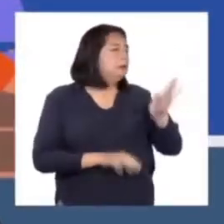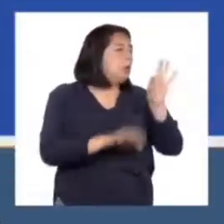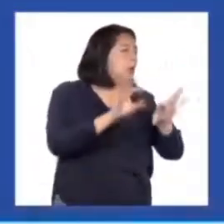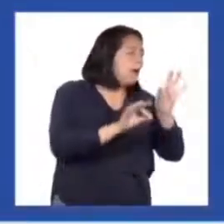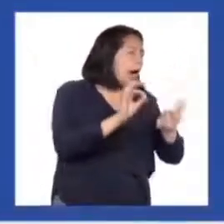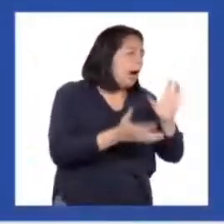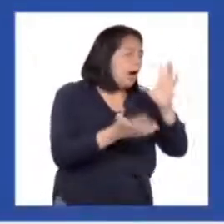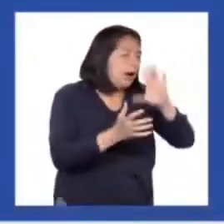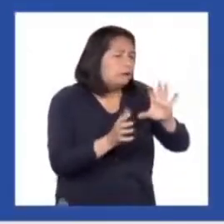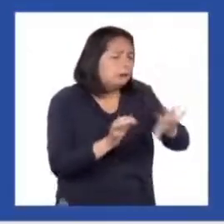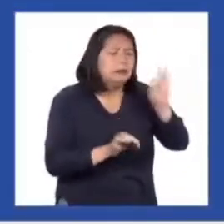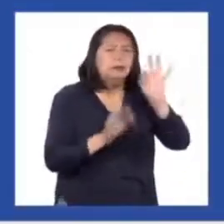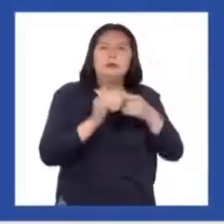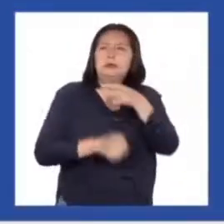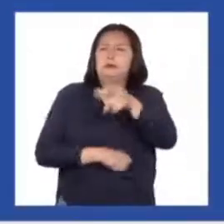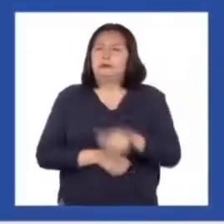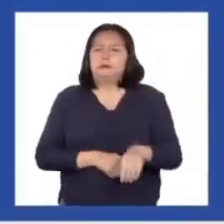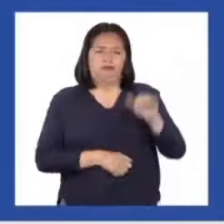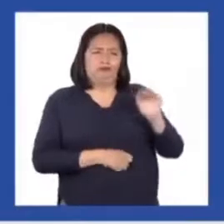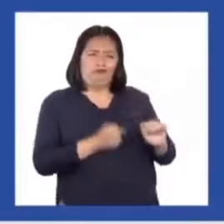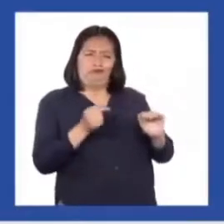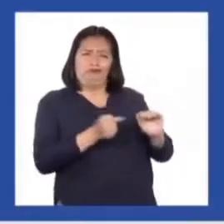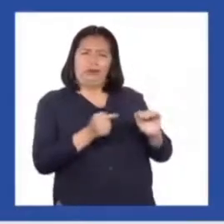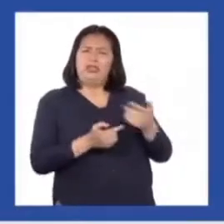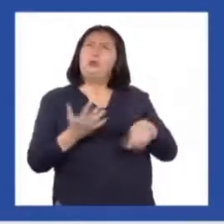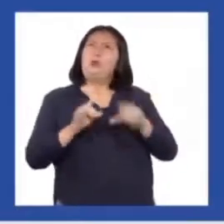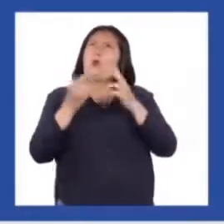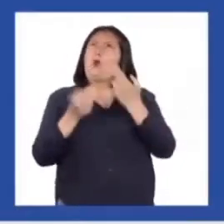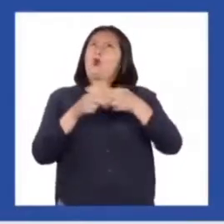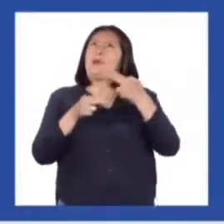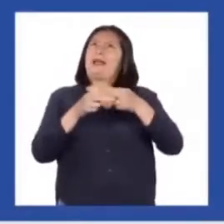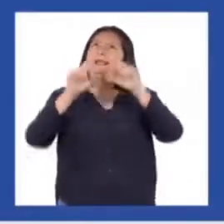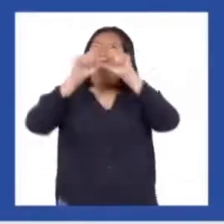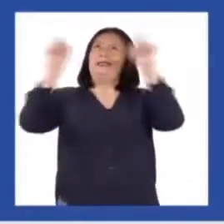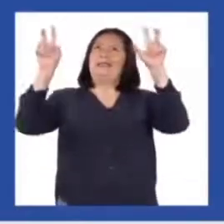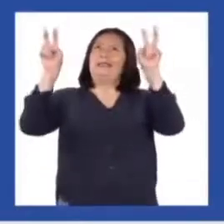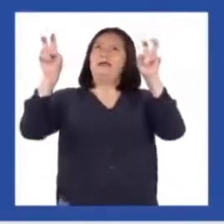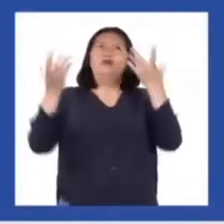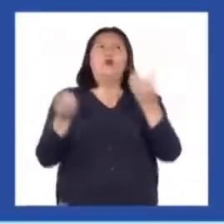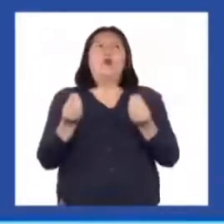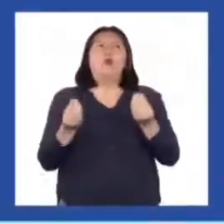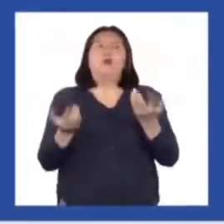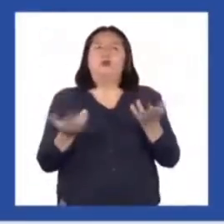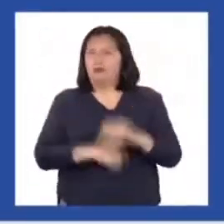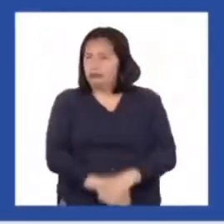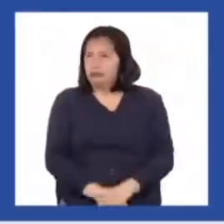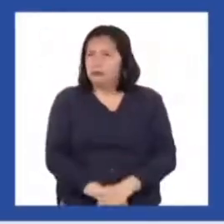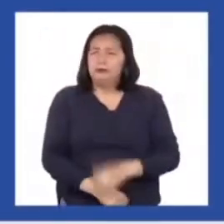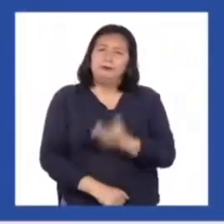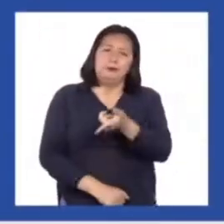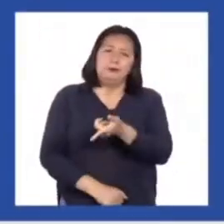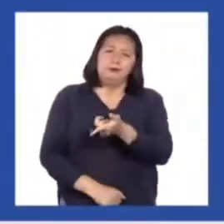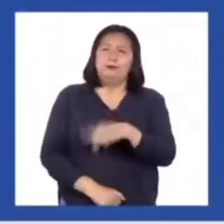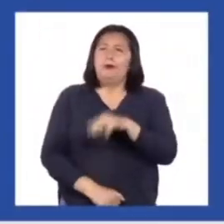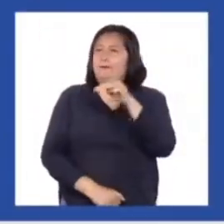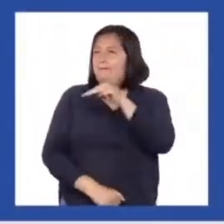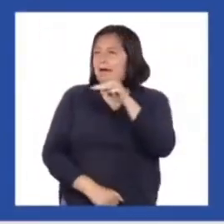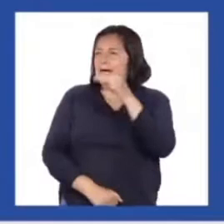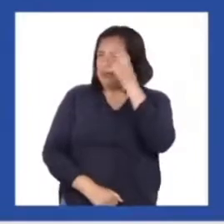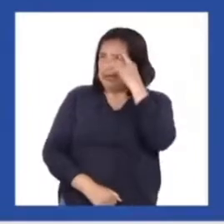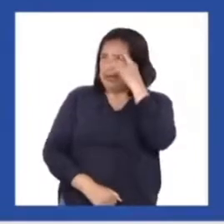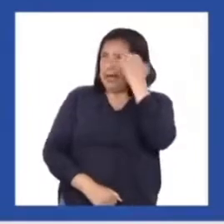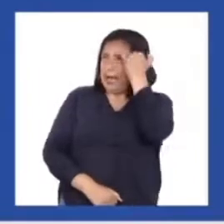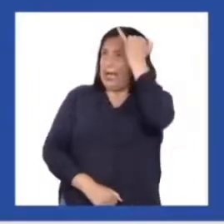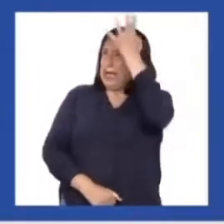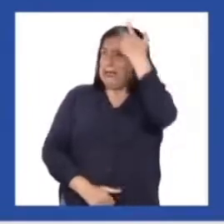casa. Antonio se pregunta qué título deberían ponerle a la tabla. Mariana, que es muy creativa y